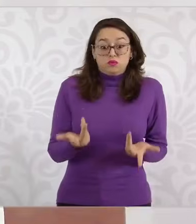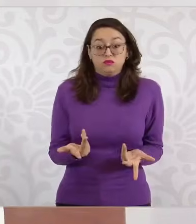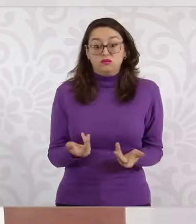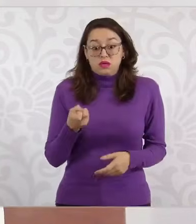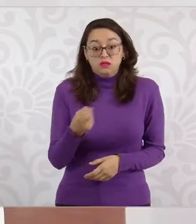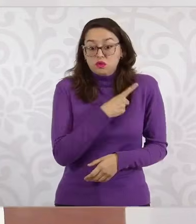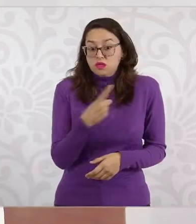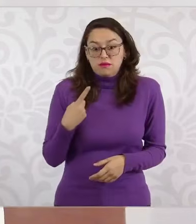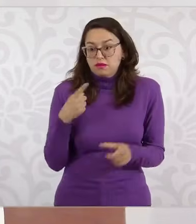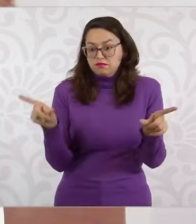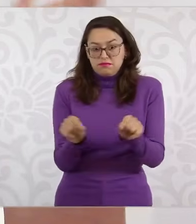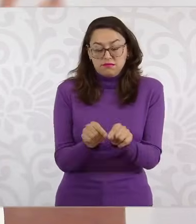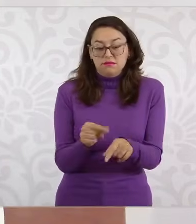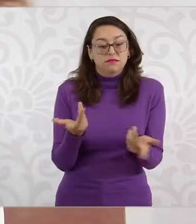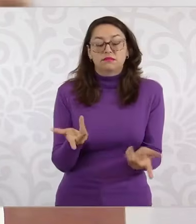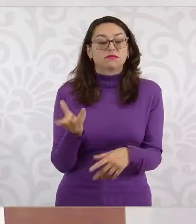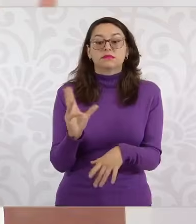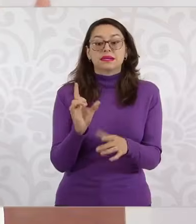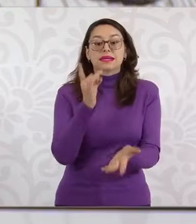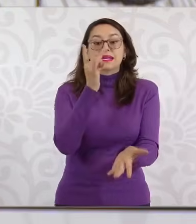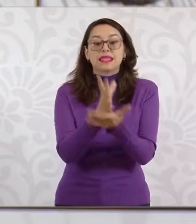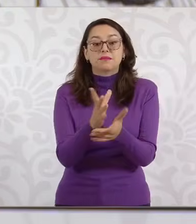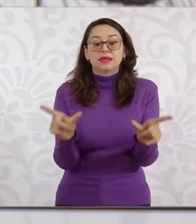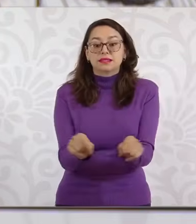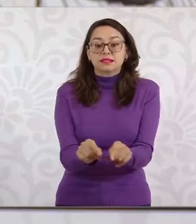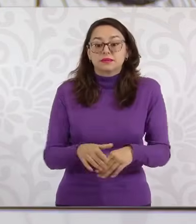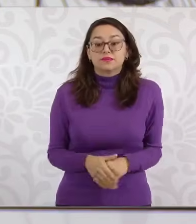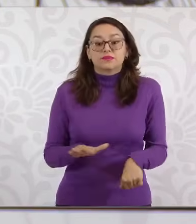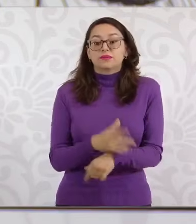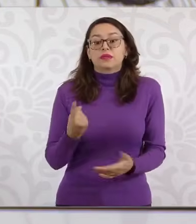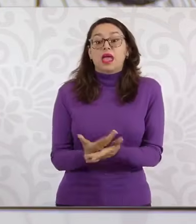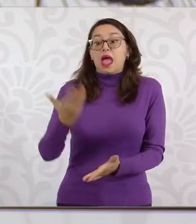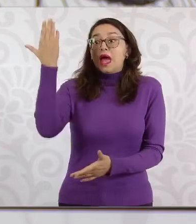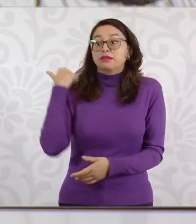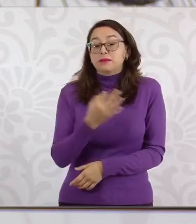decirlo, porque antes no se permitió decir nada